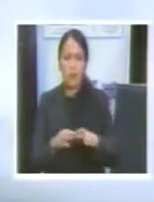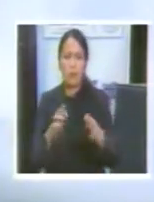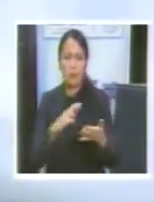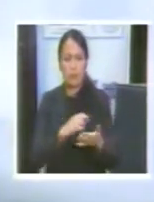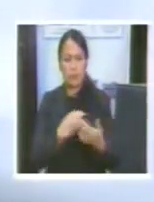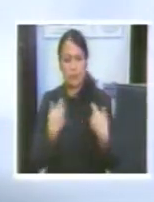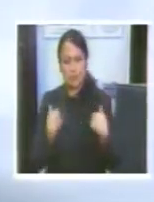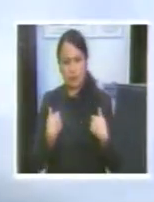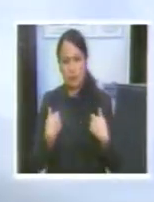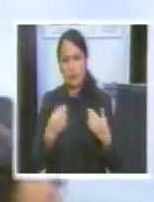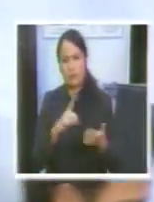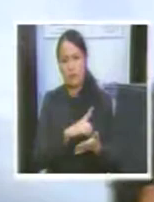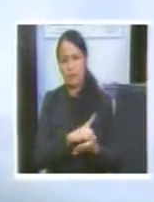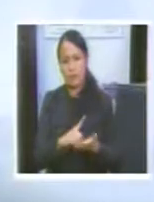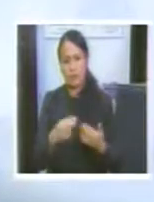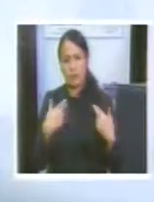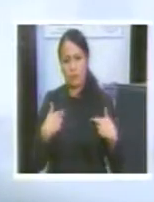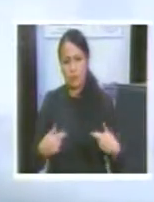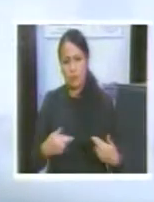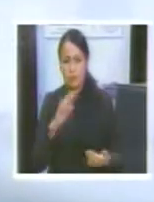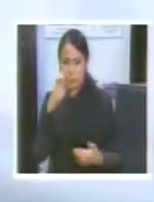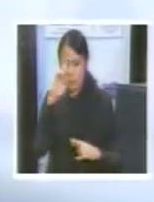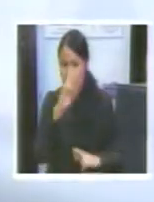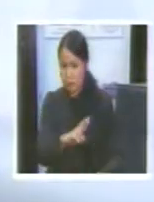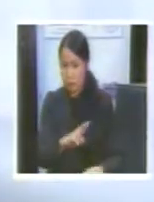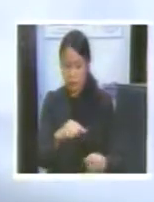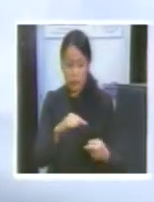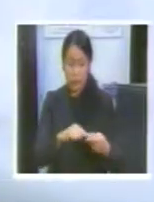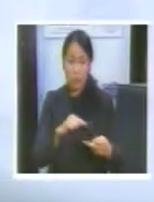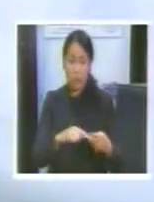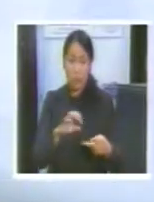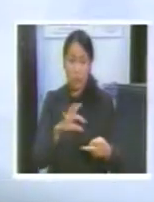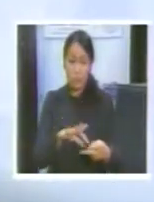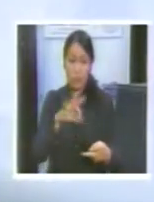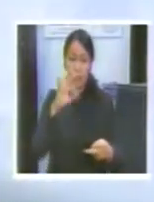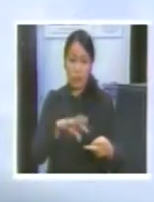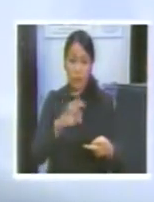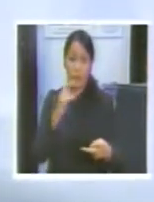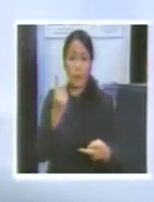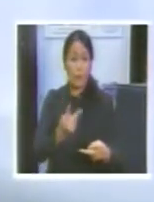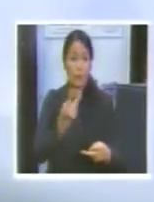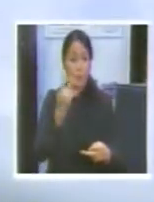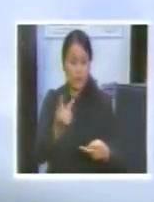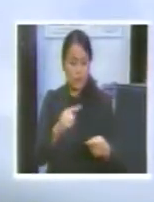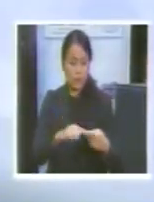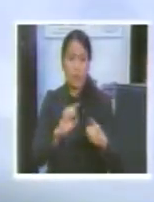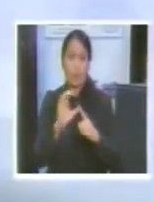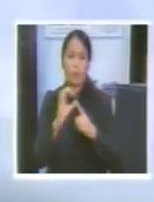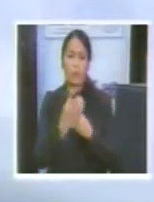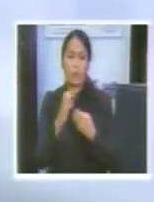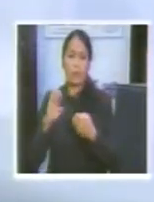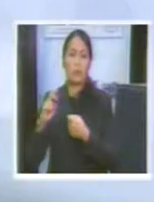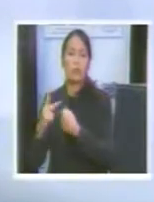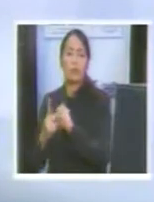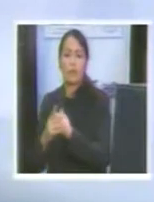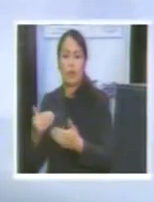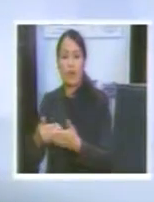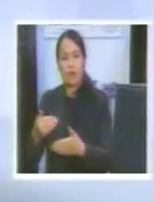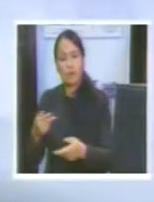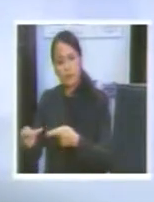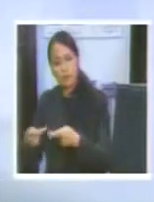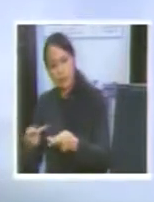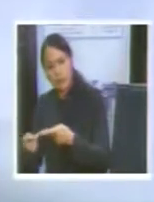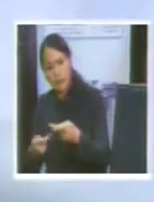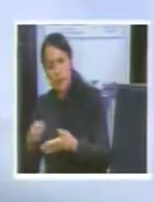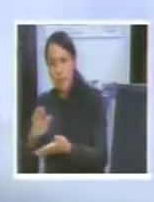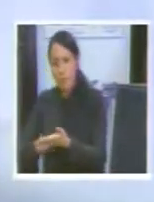humanos. Sobresalen en este respecto dos aspectos. Por una parte, que la Comisión Europea preparó un detallado